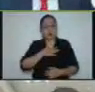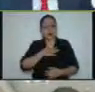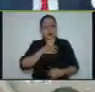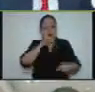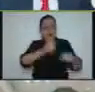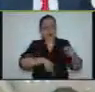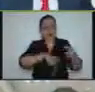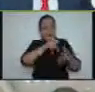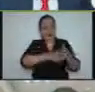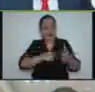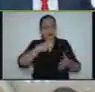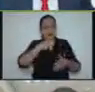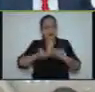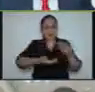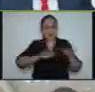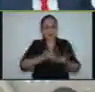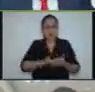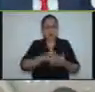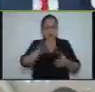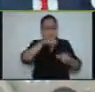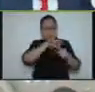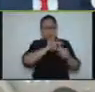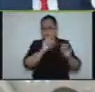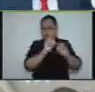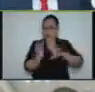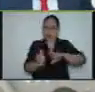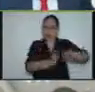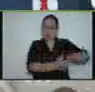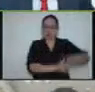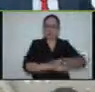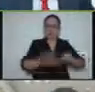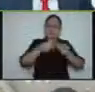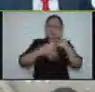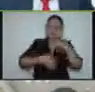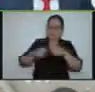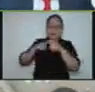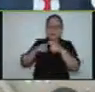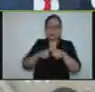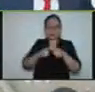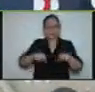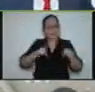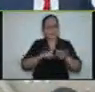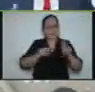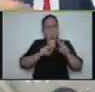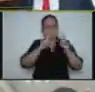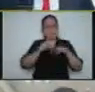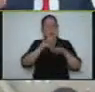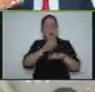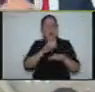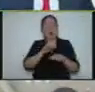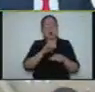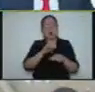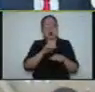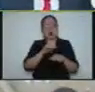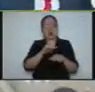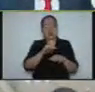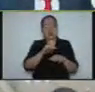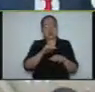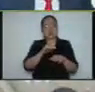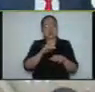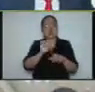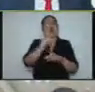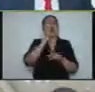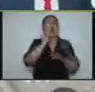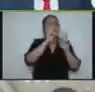de la propuesta de mi voto y me quedaría con las demás consideraciones relacionadas con donde formularía voto concurrente es